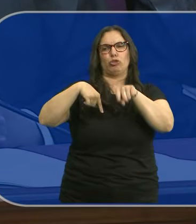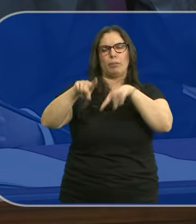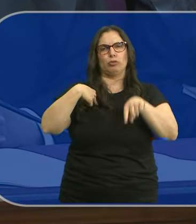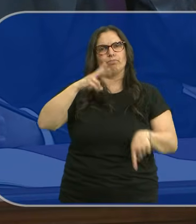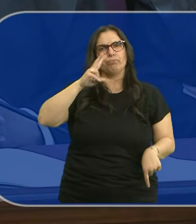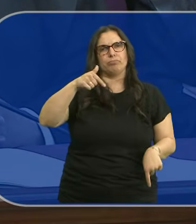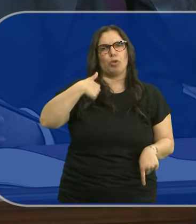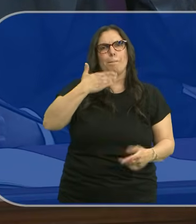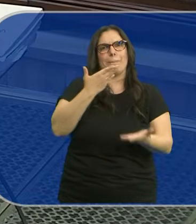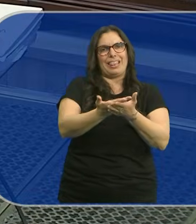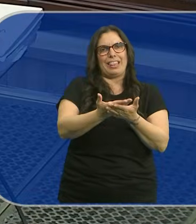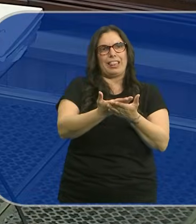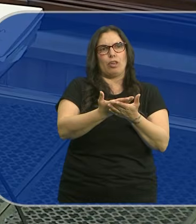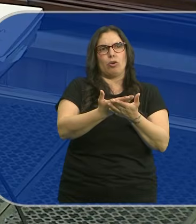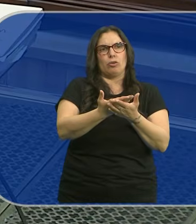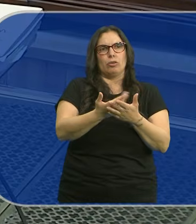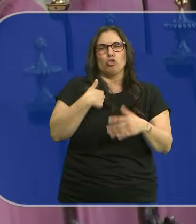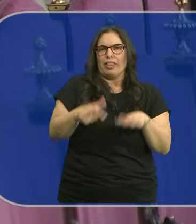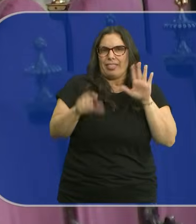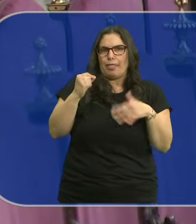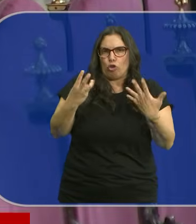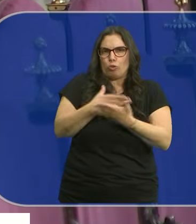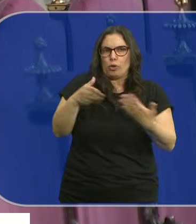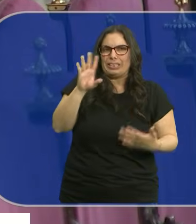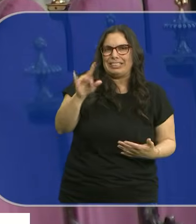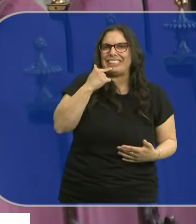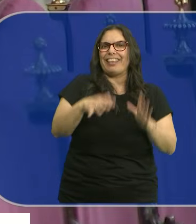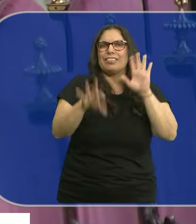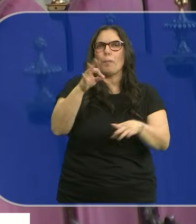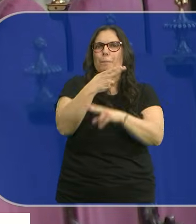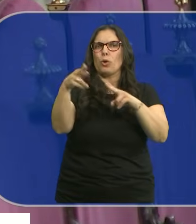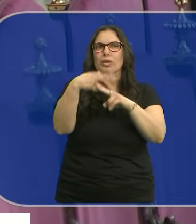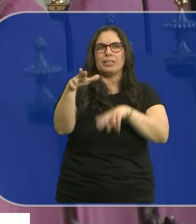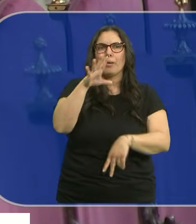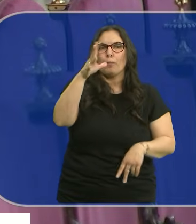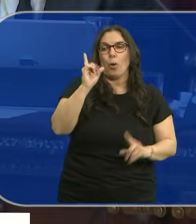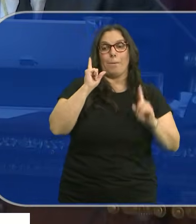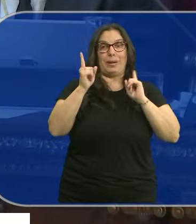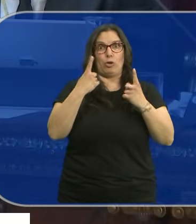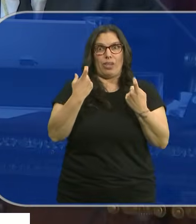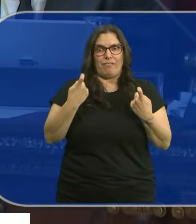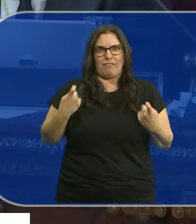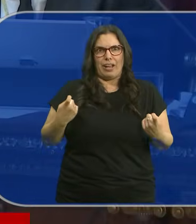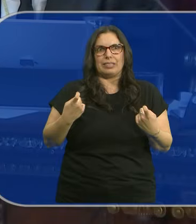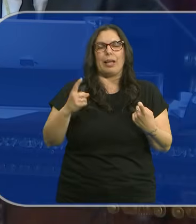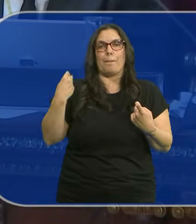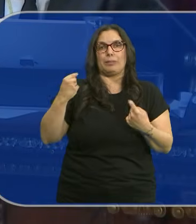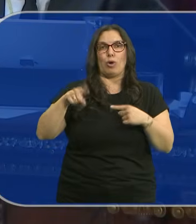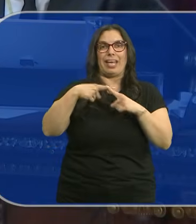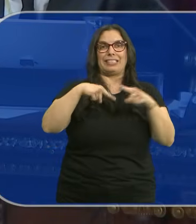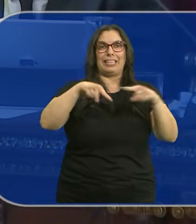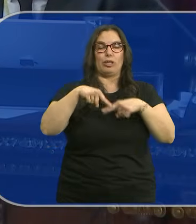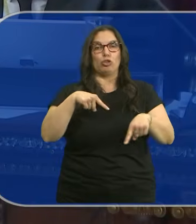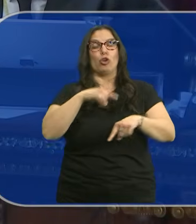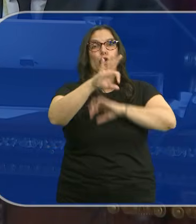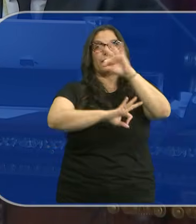reconoce haber cambiado el pedido. Mi decisión fueron 8. Una decisión política, dice, siguiendo la previsión de necesidades del exdirector de Organización e